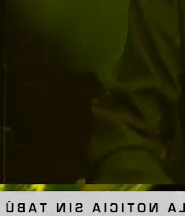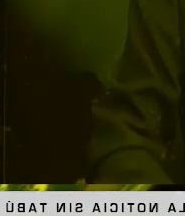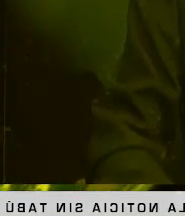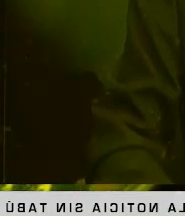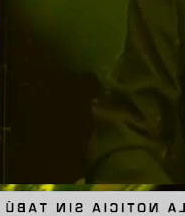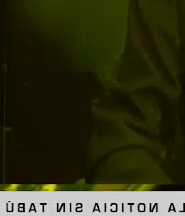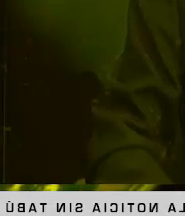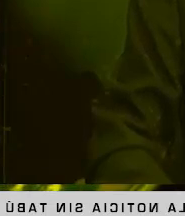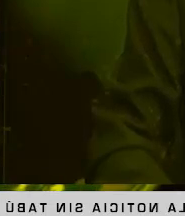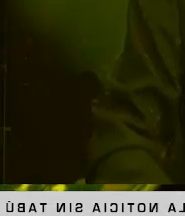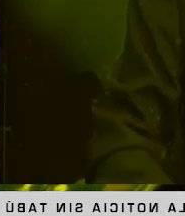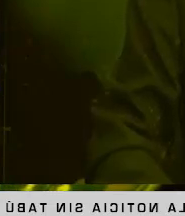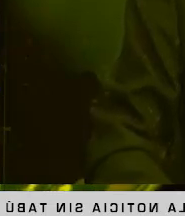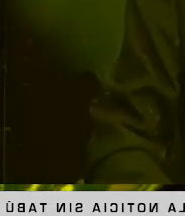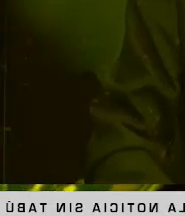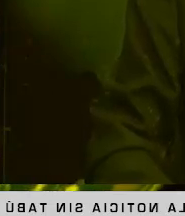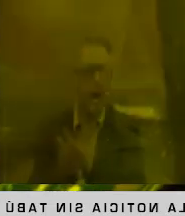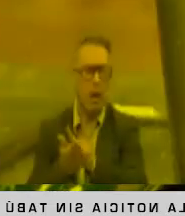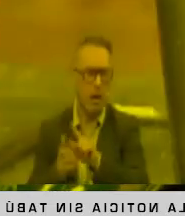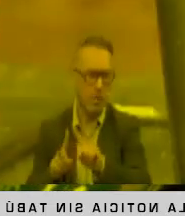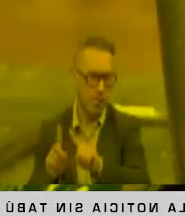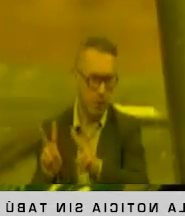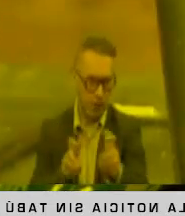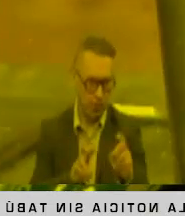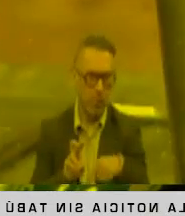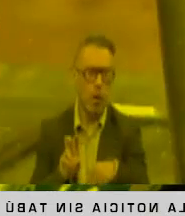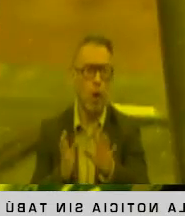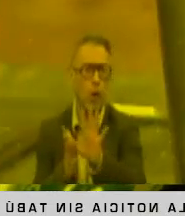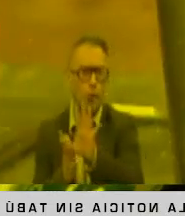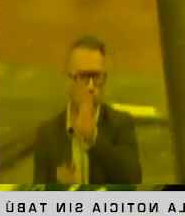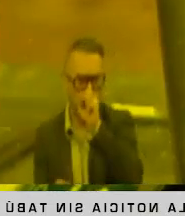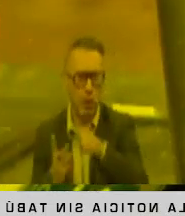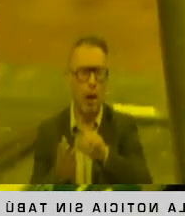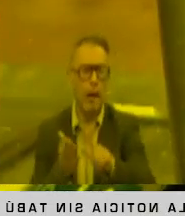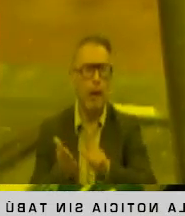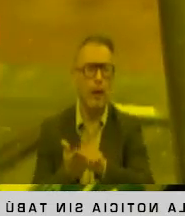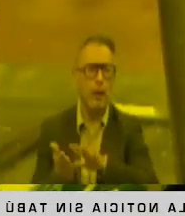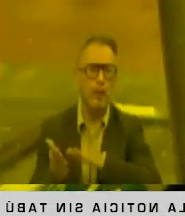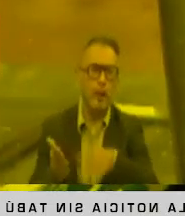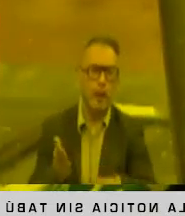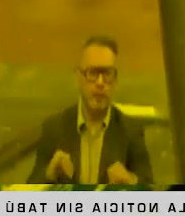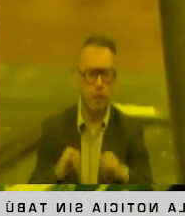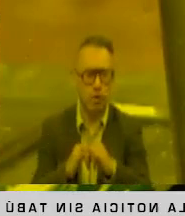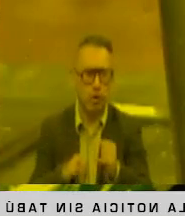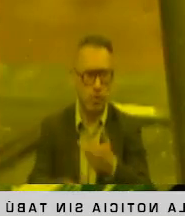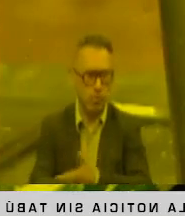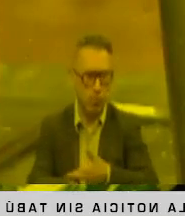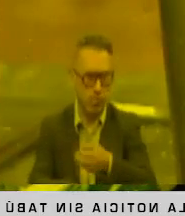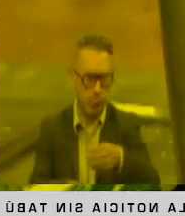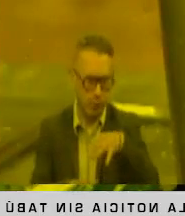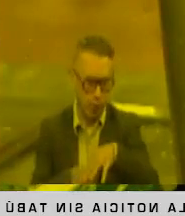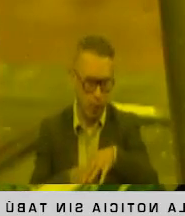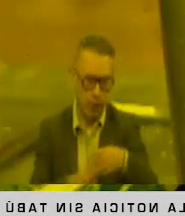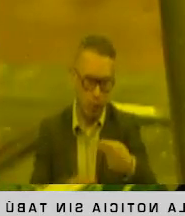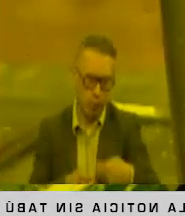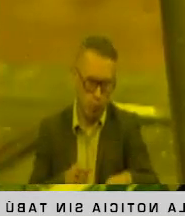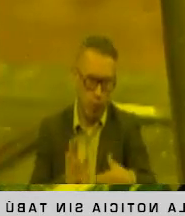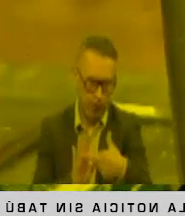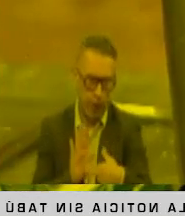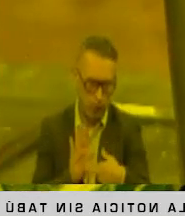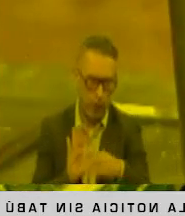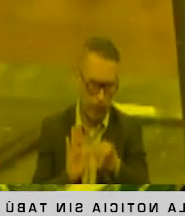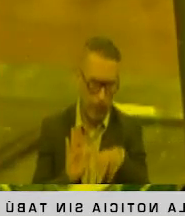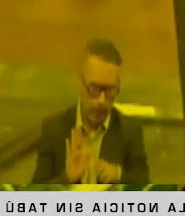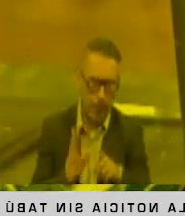gustaría una respuesta Yo respeto mucho lo que digan todos mis compañeros yo creo que tenemos la libertad de expresar pero no la libertad de mentir es así no se puede